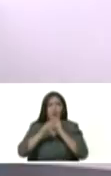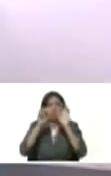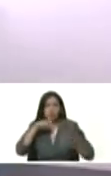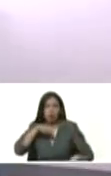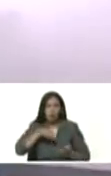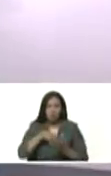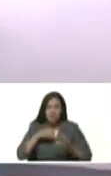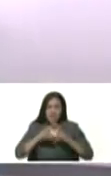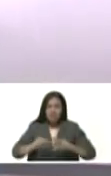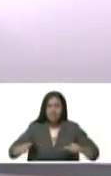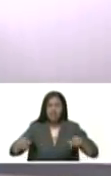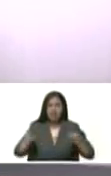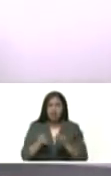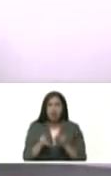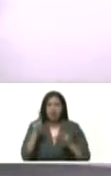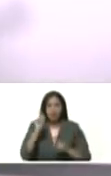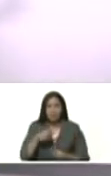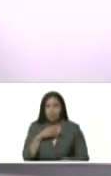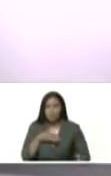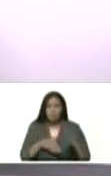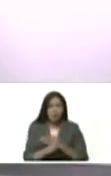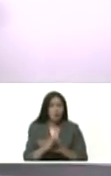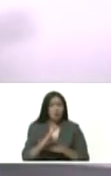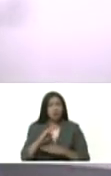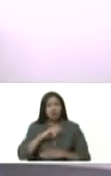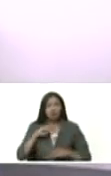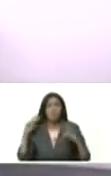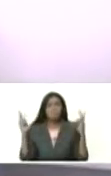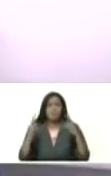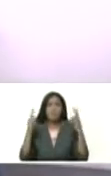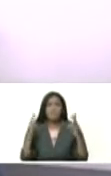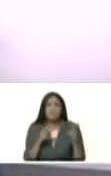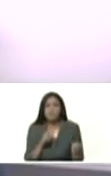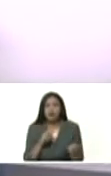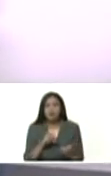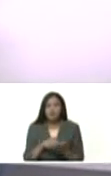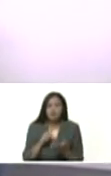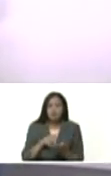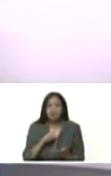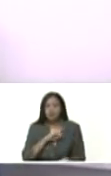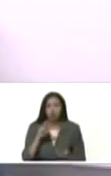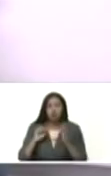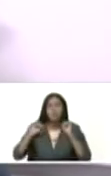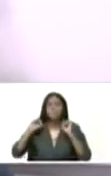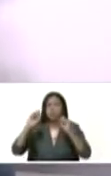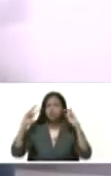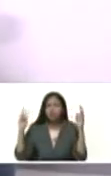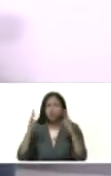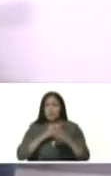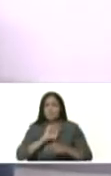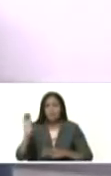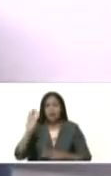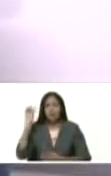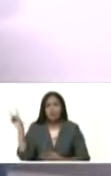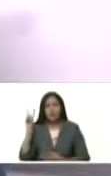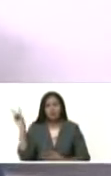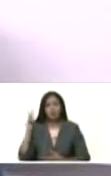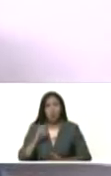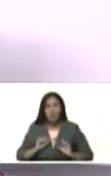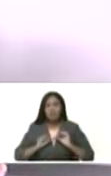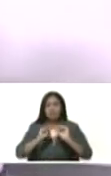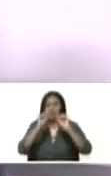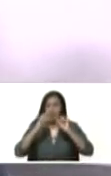en tierra vamos para adelante y venceremos y sacaremos a nuestro país, a nuestra patria, Venezuela,